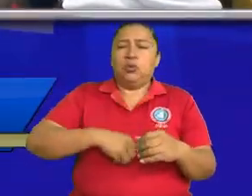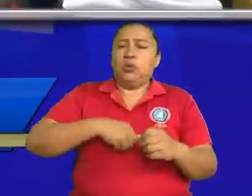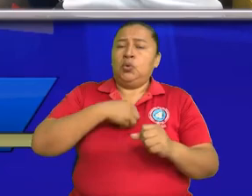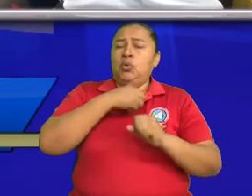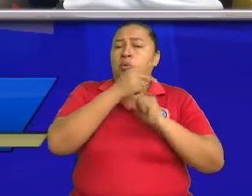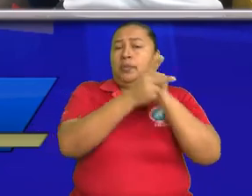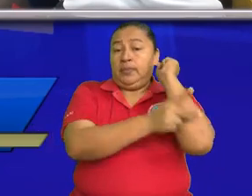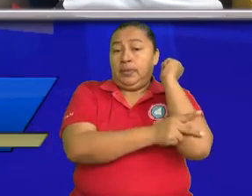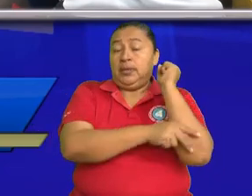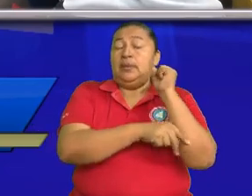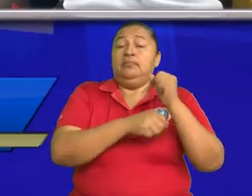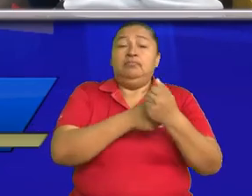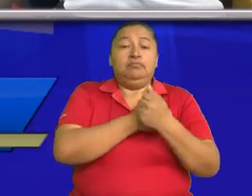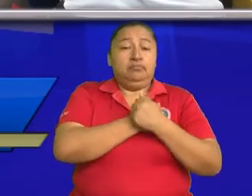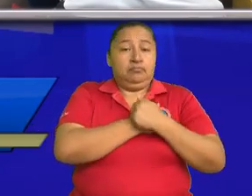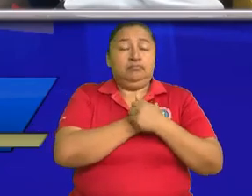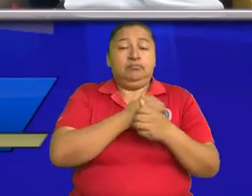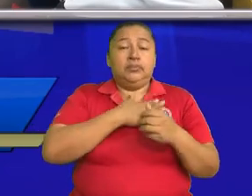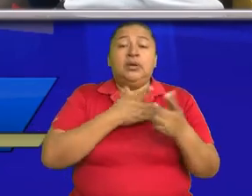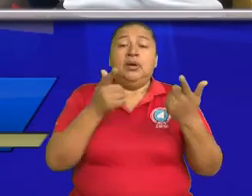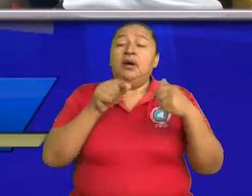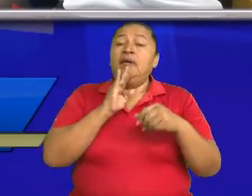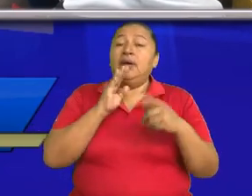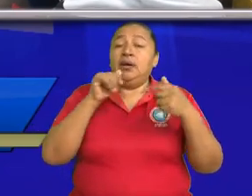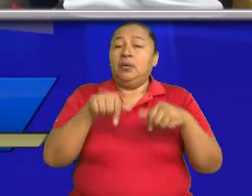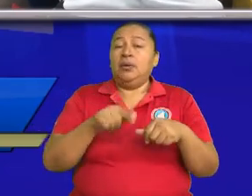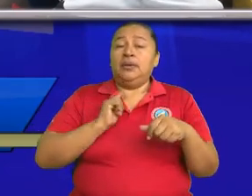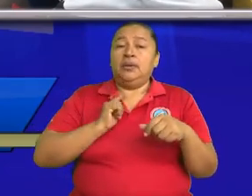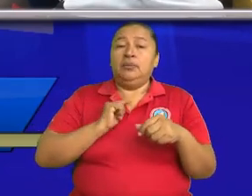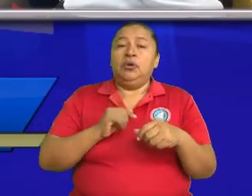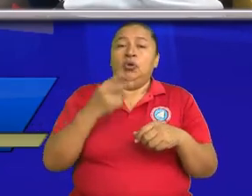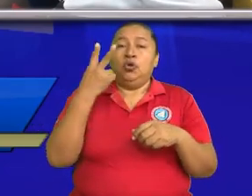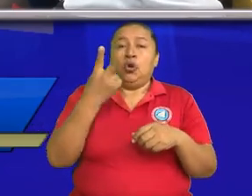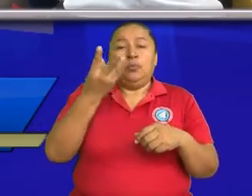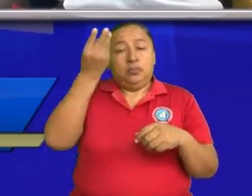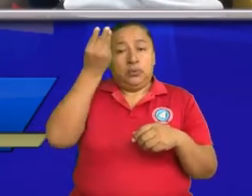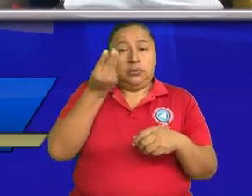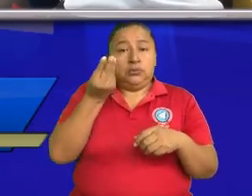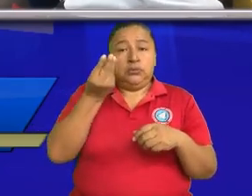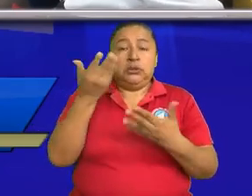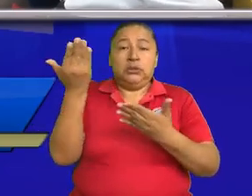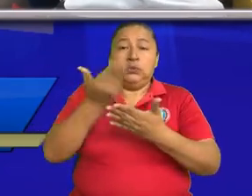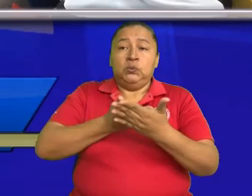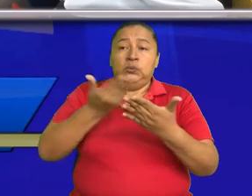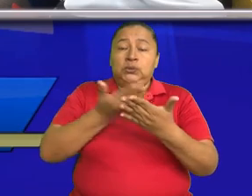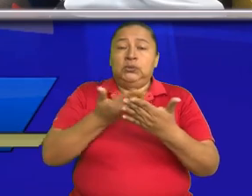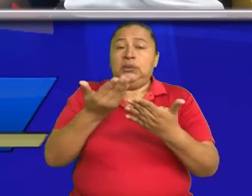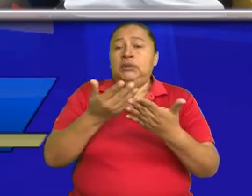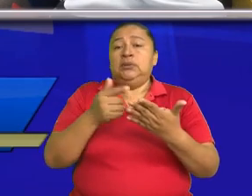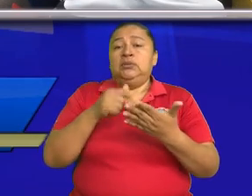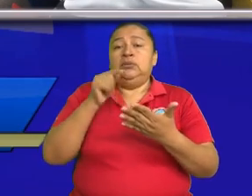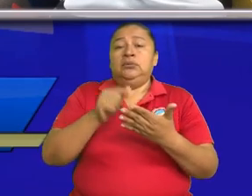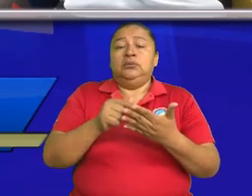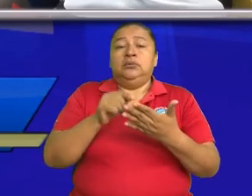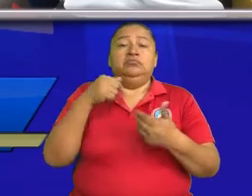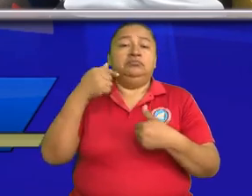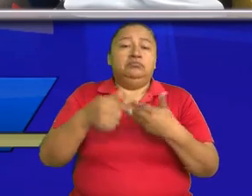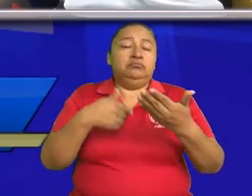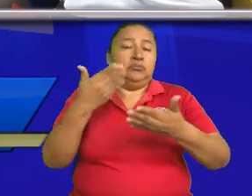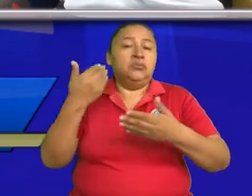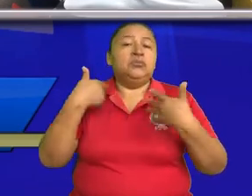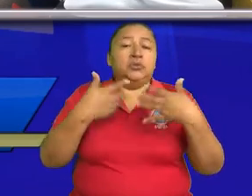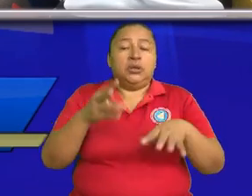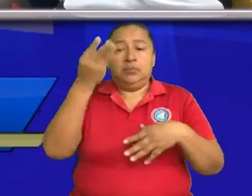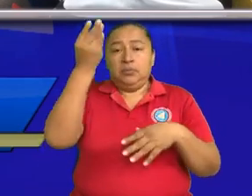lo que hacemos. Hablar ahora de que hemos tenido ya dos promociones de estudiantes de que se han